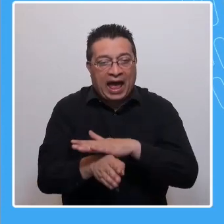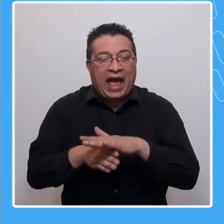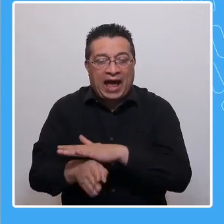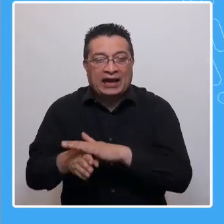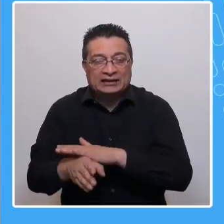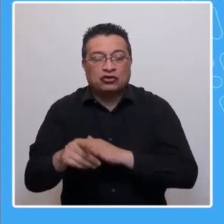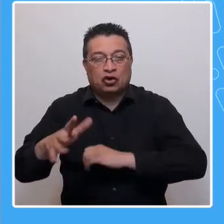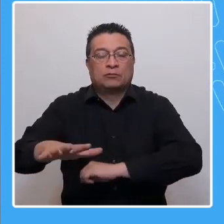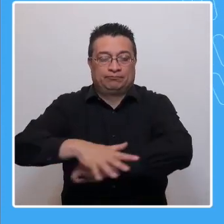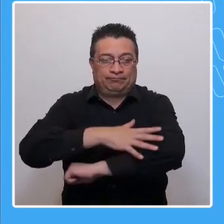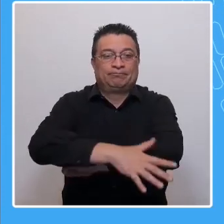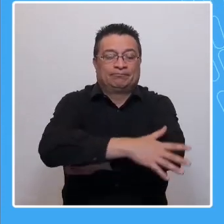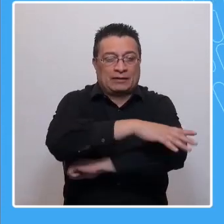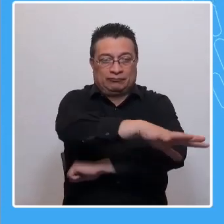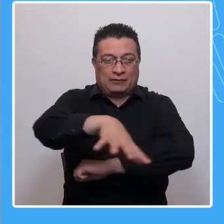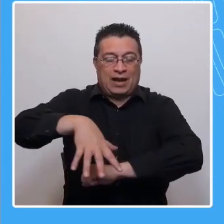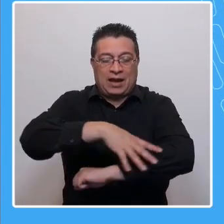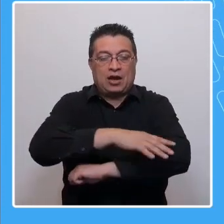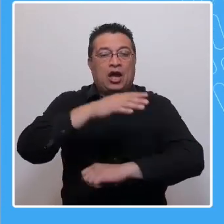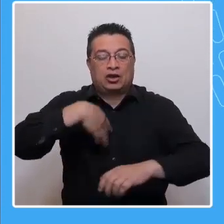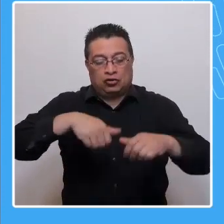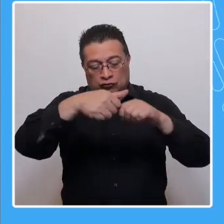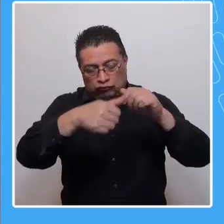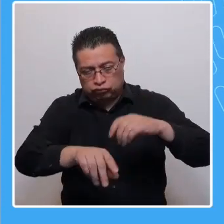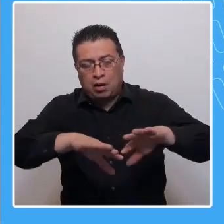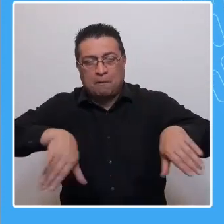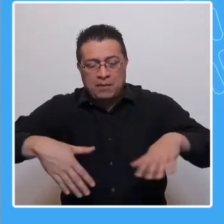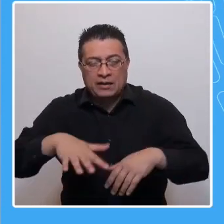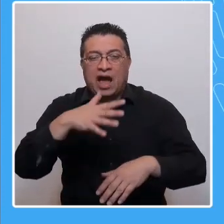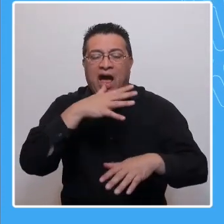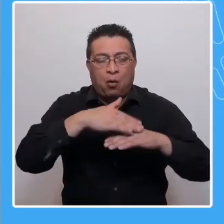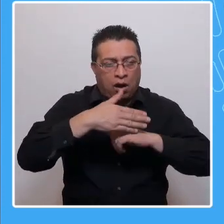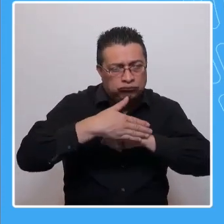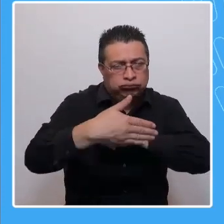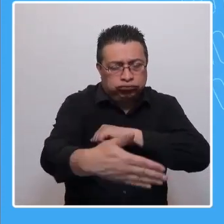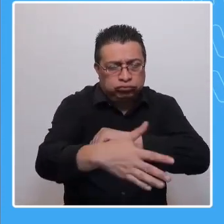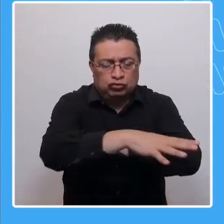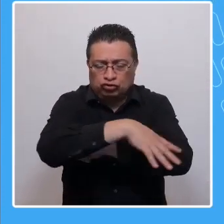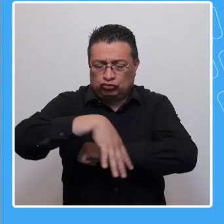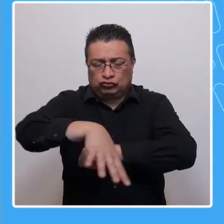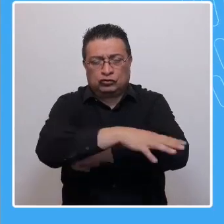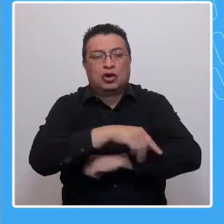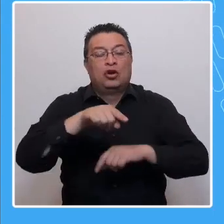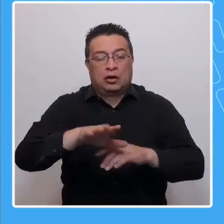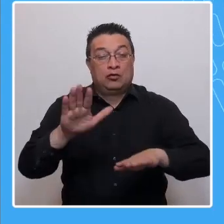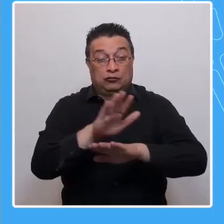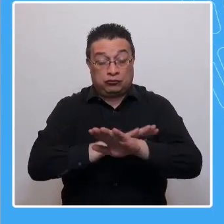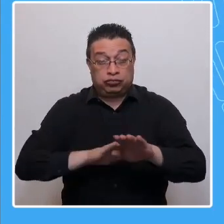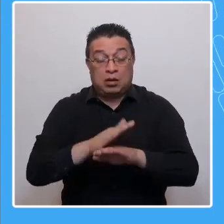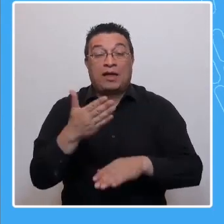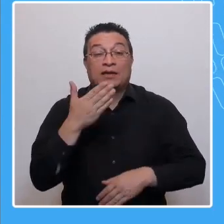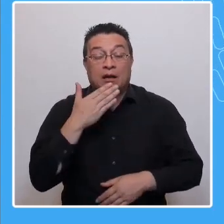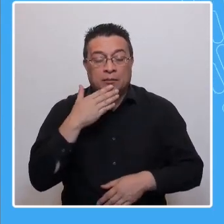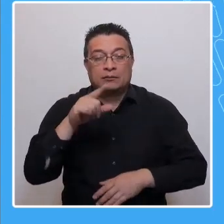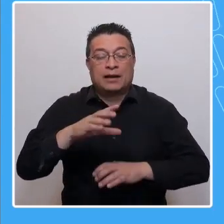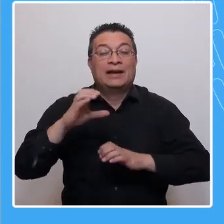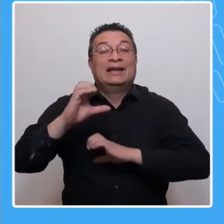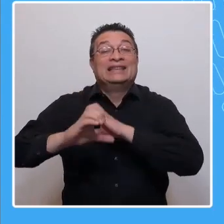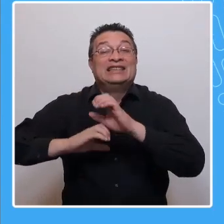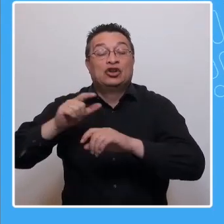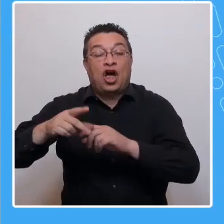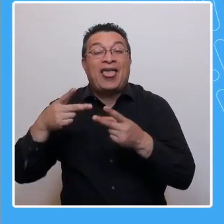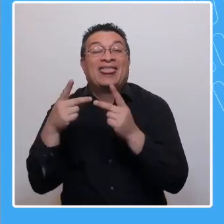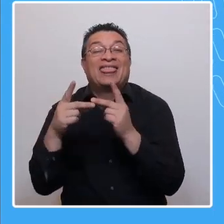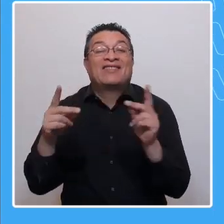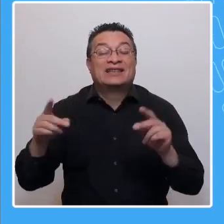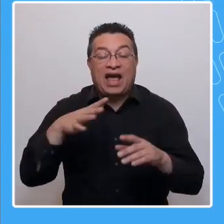mar territorial y su fondo, las playas, aguas marítimas. A su vez también protegerá los sitios de biodiversidad marina y se prohibirán